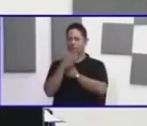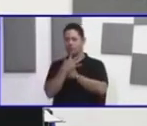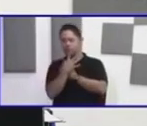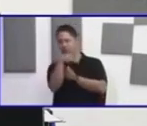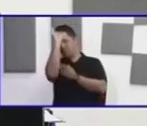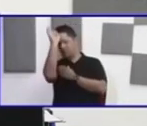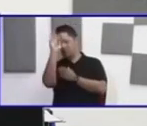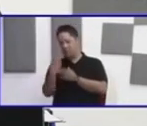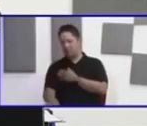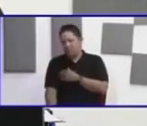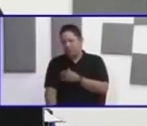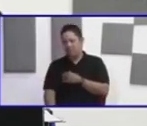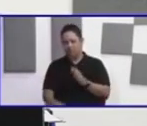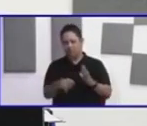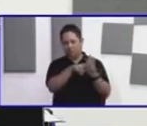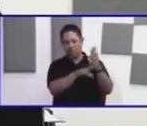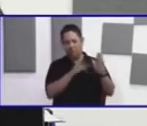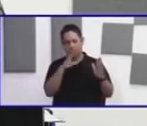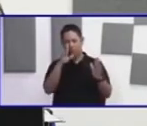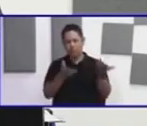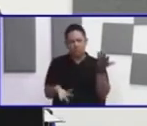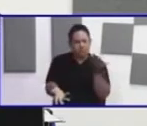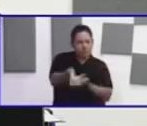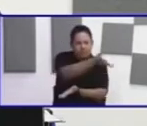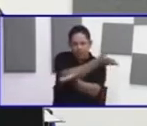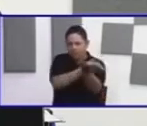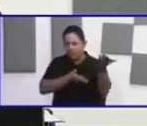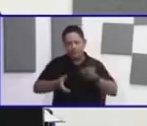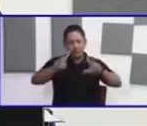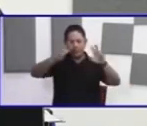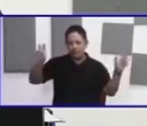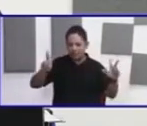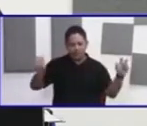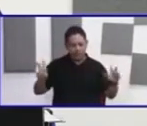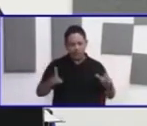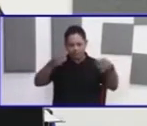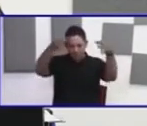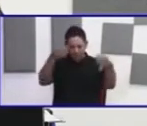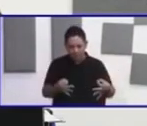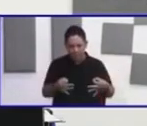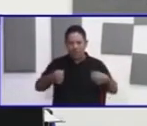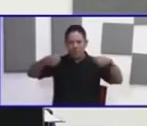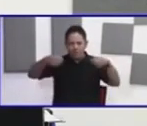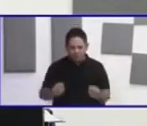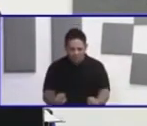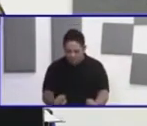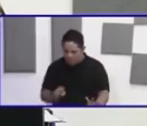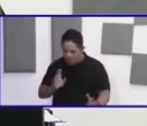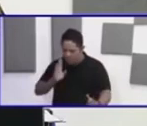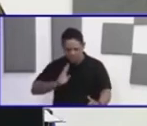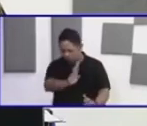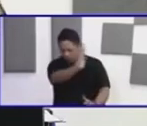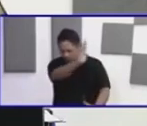con total apatía a la solidaridad social y a la disciplina, estaban organizando carreras de motocicletas en la parte sur